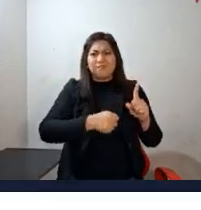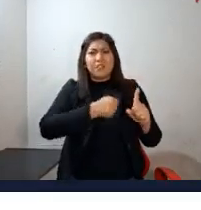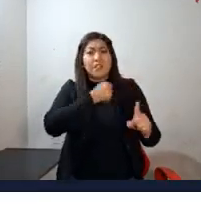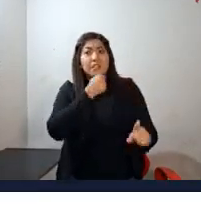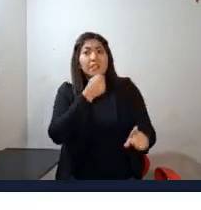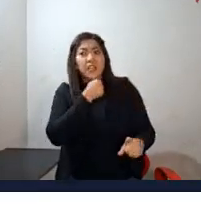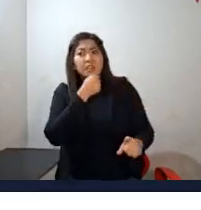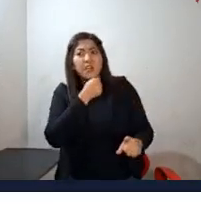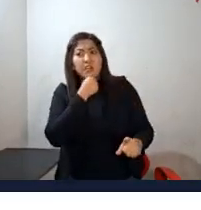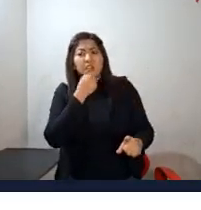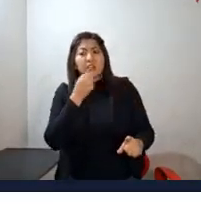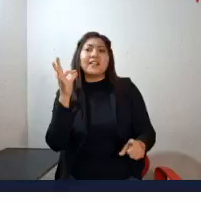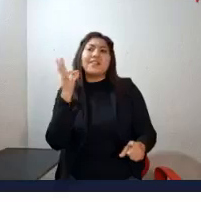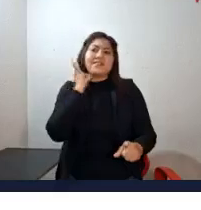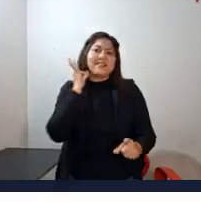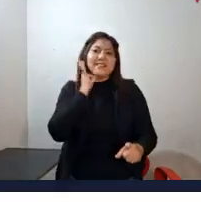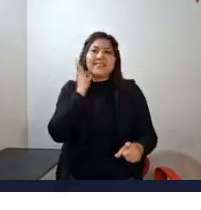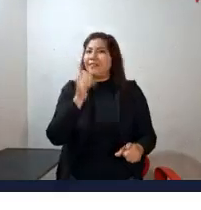nada.